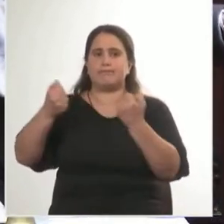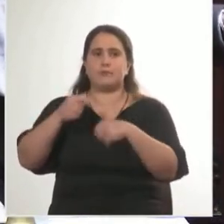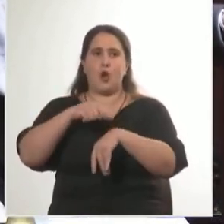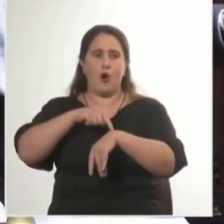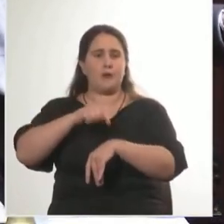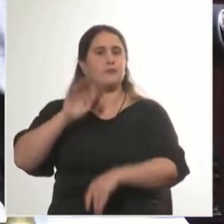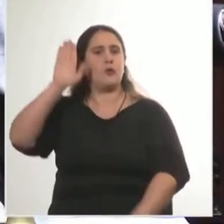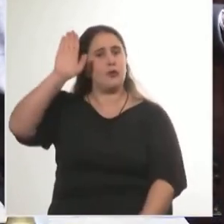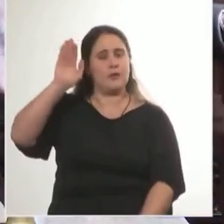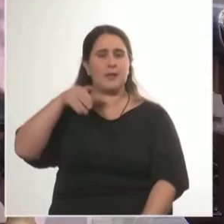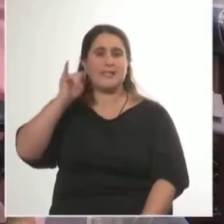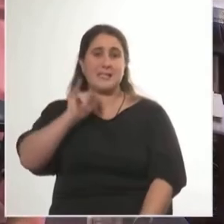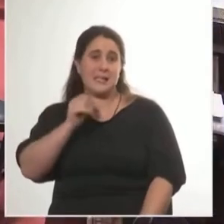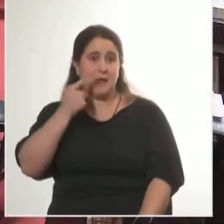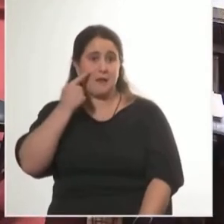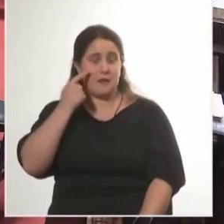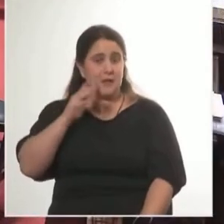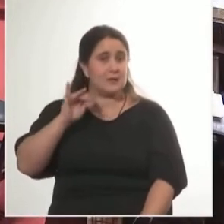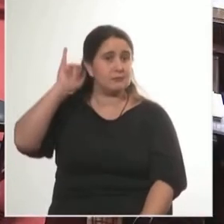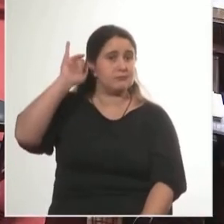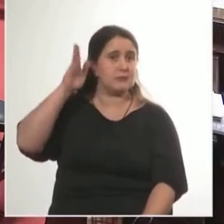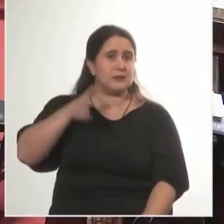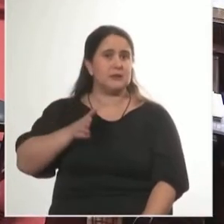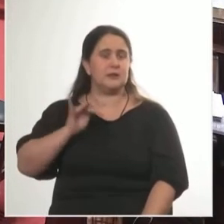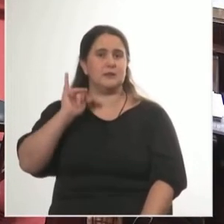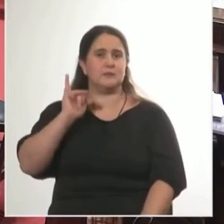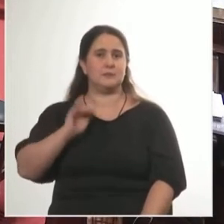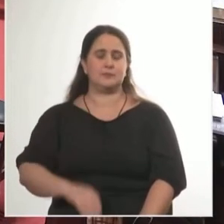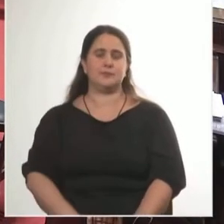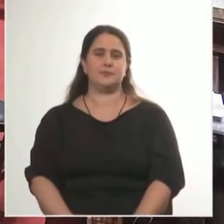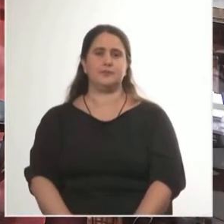Procedemos a votar. Por la afirmativa, sírvanse a expresar.